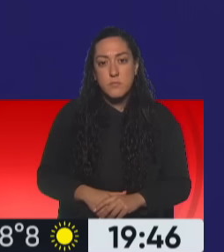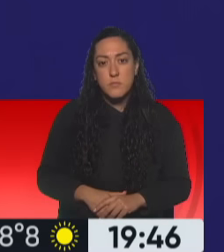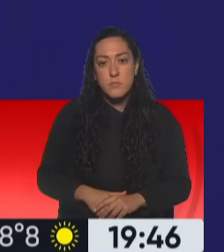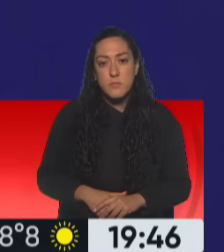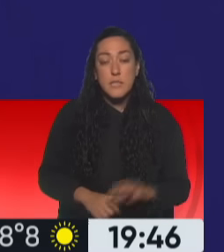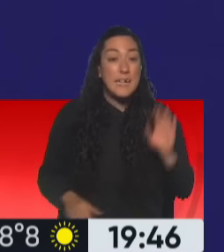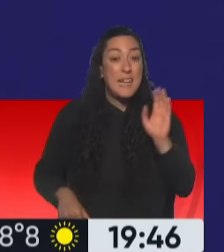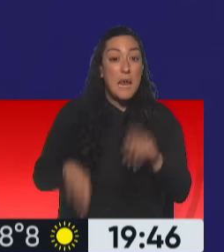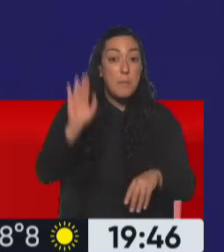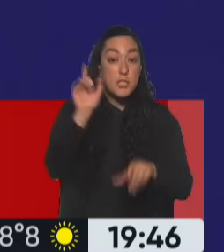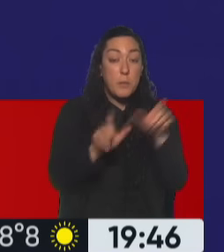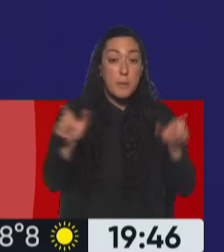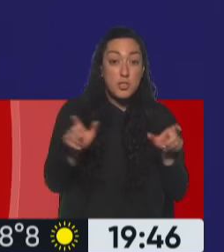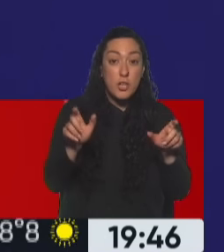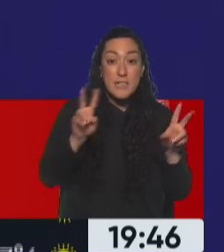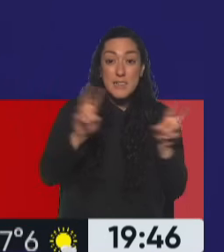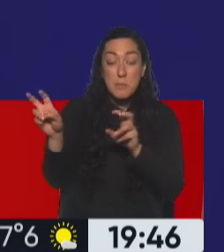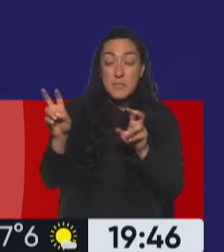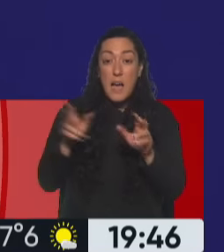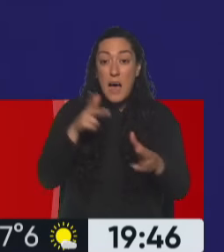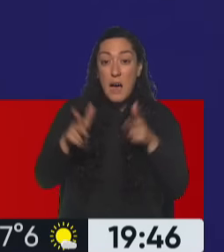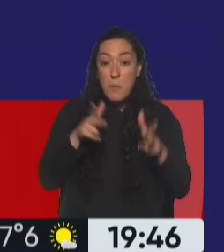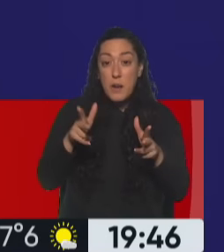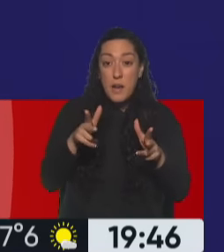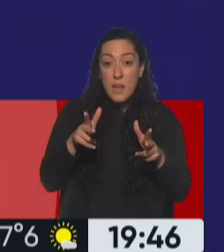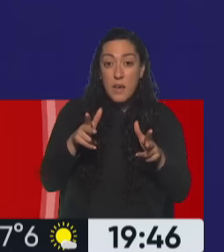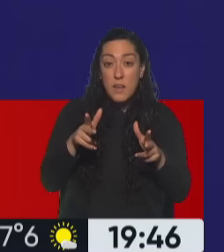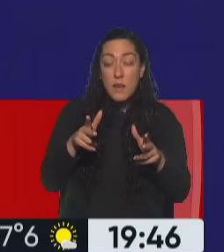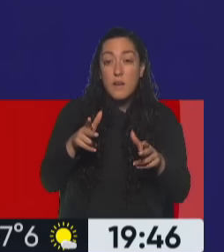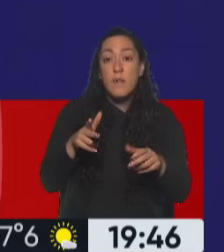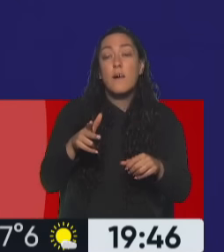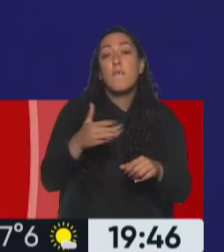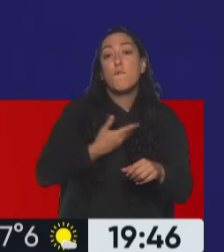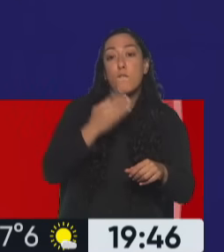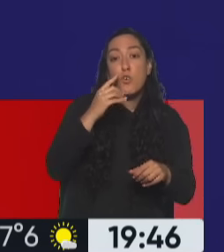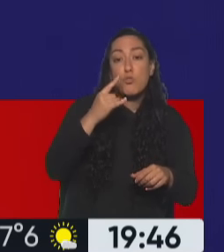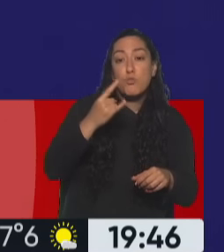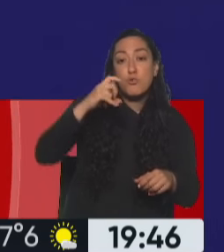gran mayoría de los que hablan de este tipo de cosas no saben que es una función homogénea a grado cero.